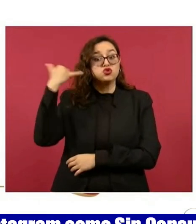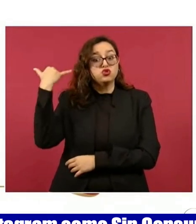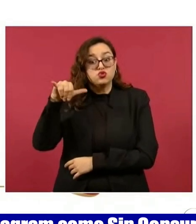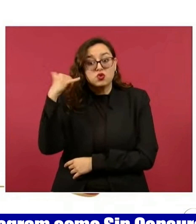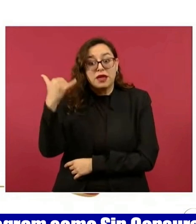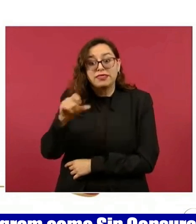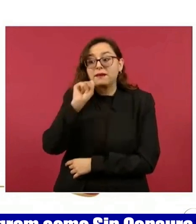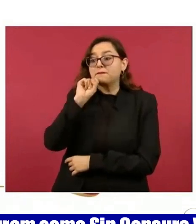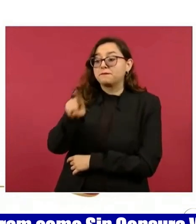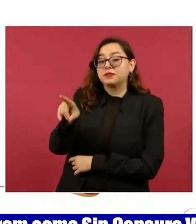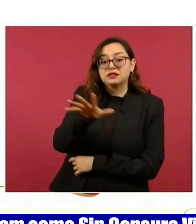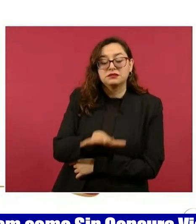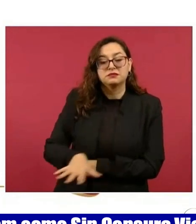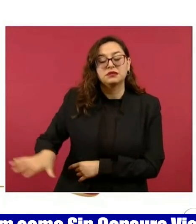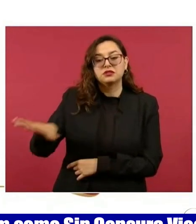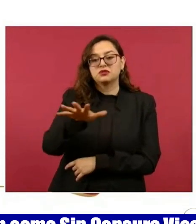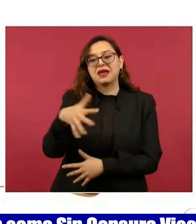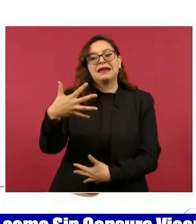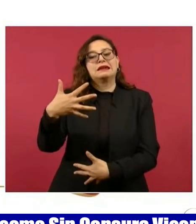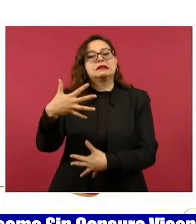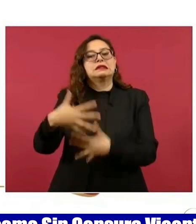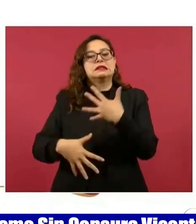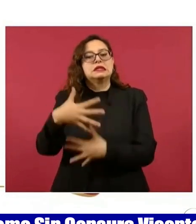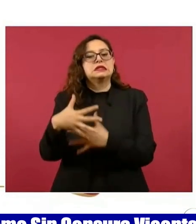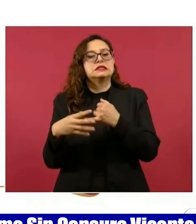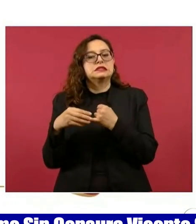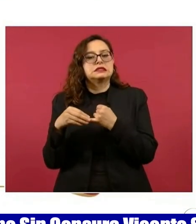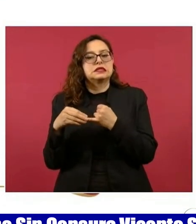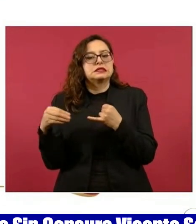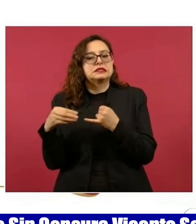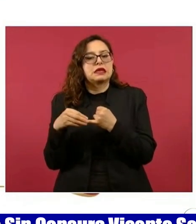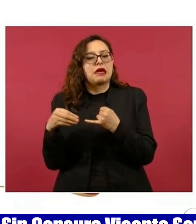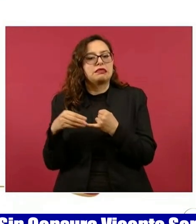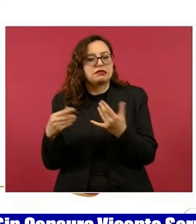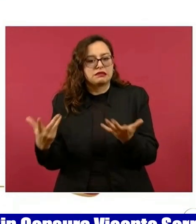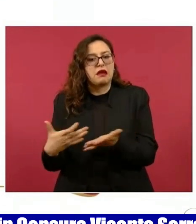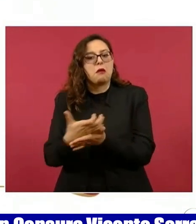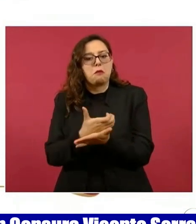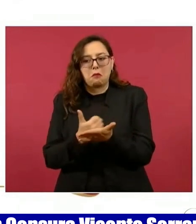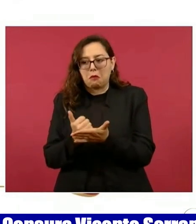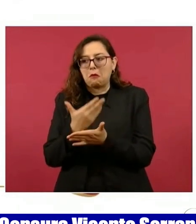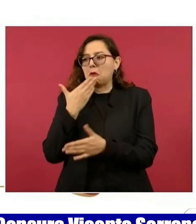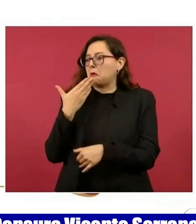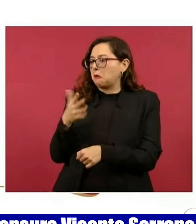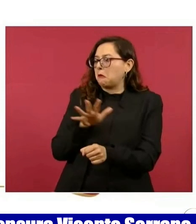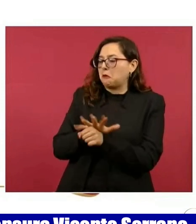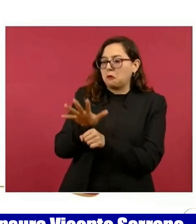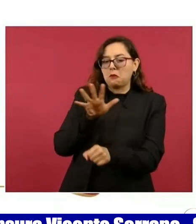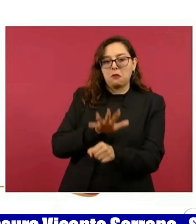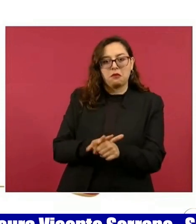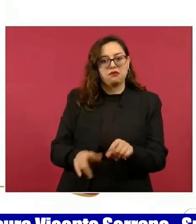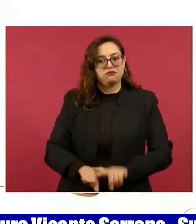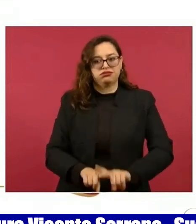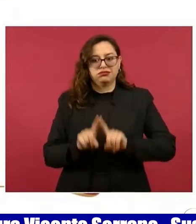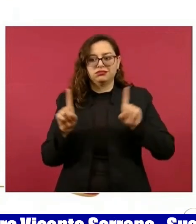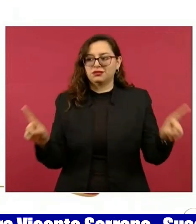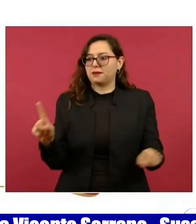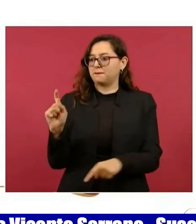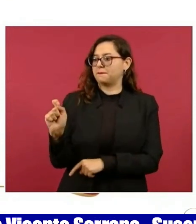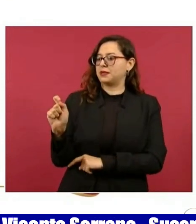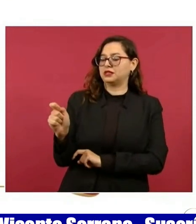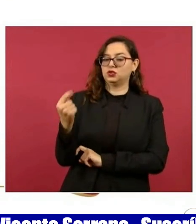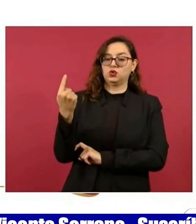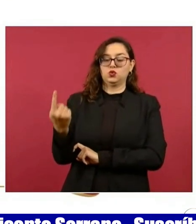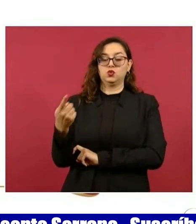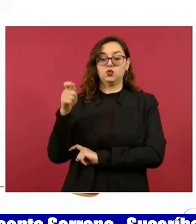en Mérida, Yucatán, 21 pesos con 19 centavos el litro. Una gran diferencia. A la que le